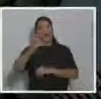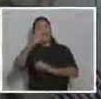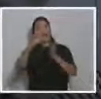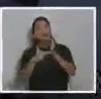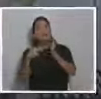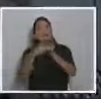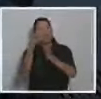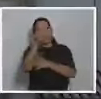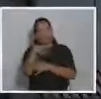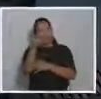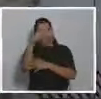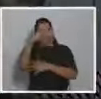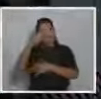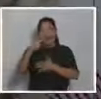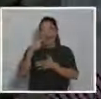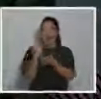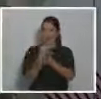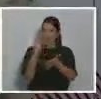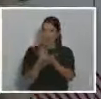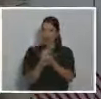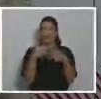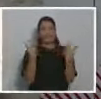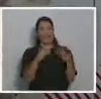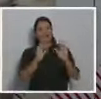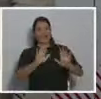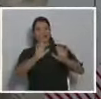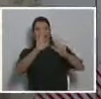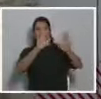3,000,000 colones para Guadalupe. ¡Qué manera!